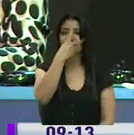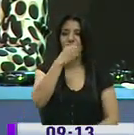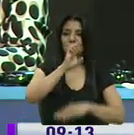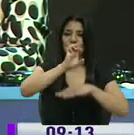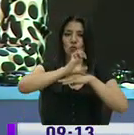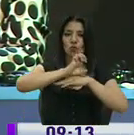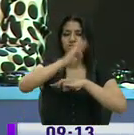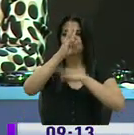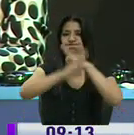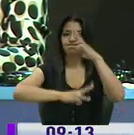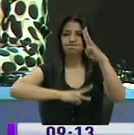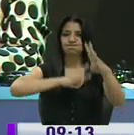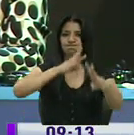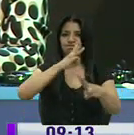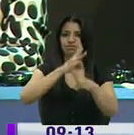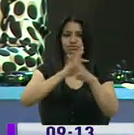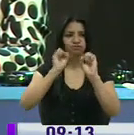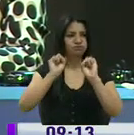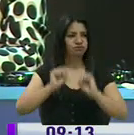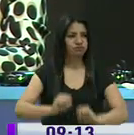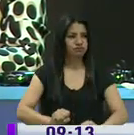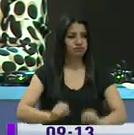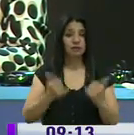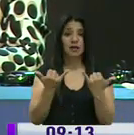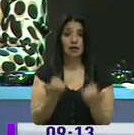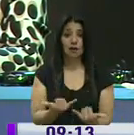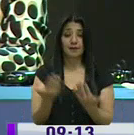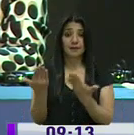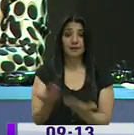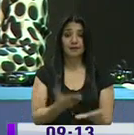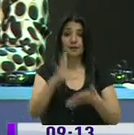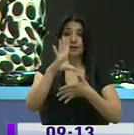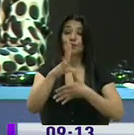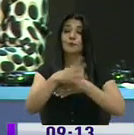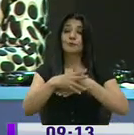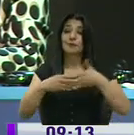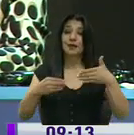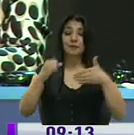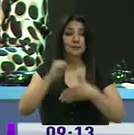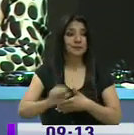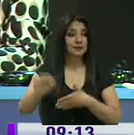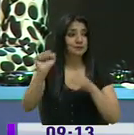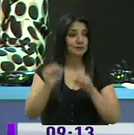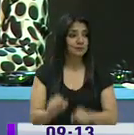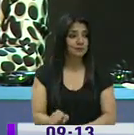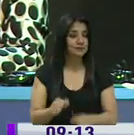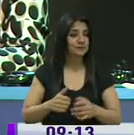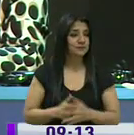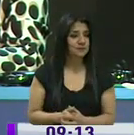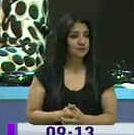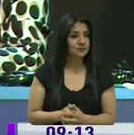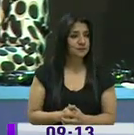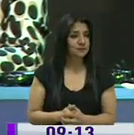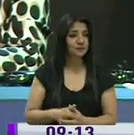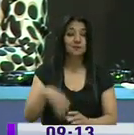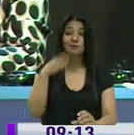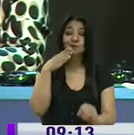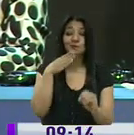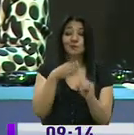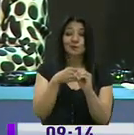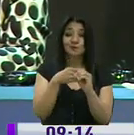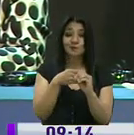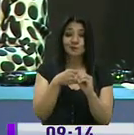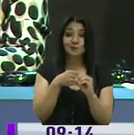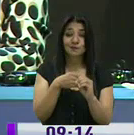edición de se notaba de travel mart latinoamérica qué gusto y qué honor tenerlos por